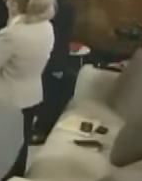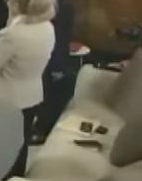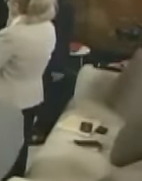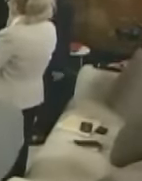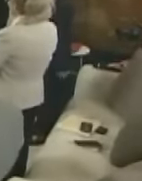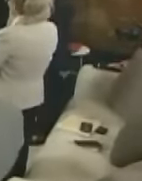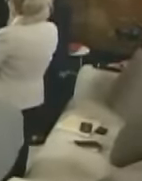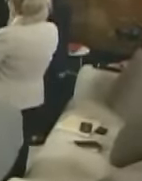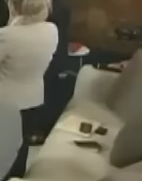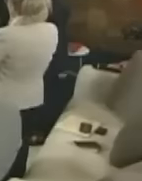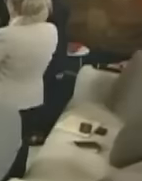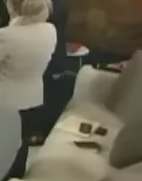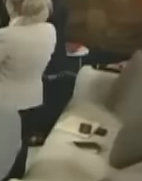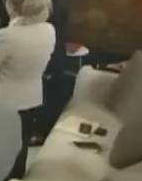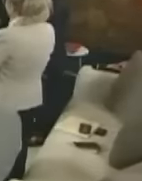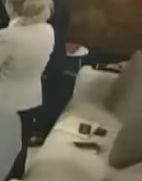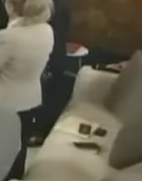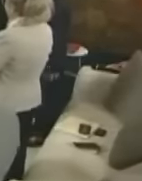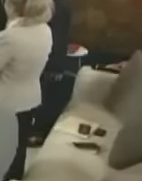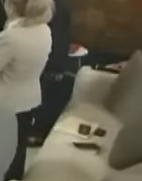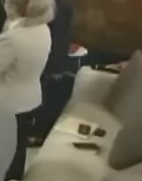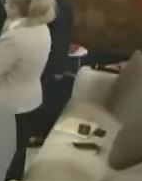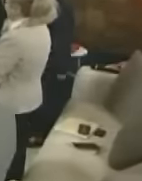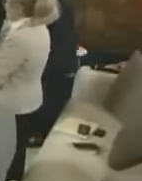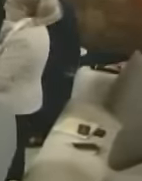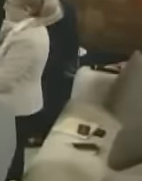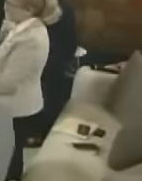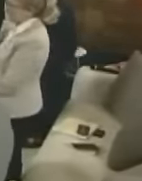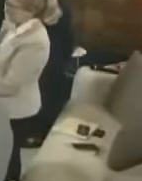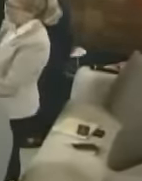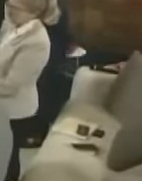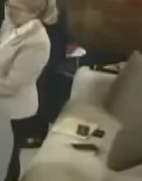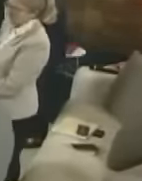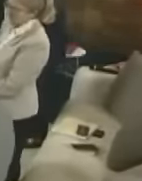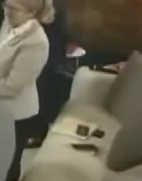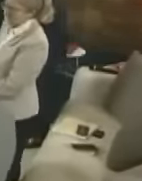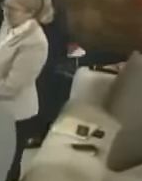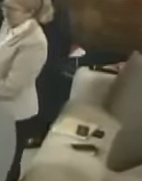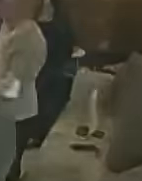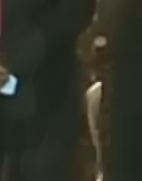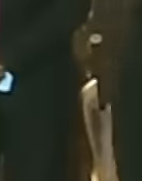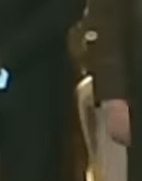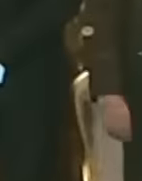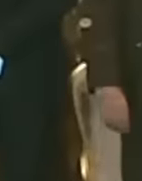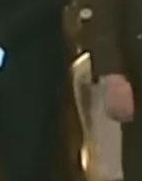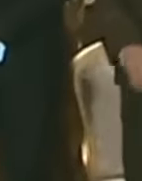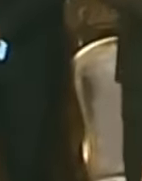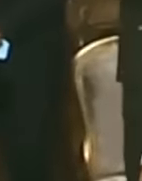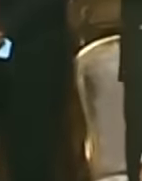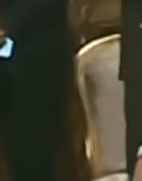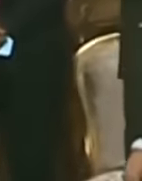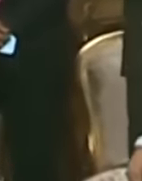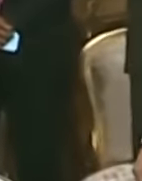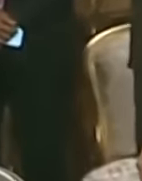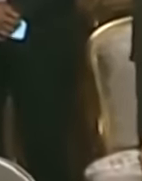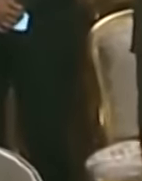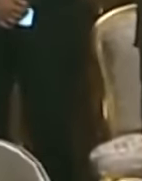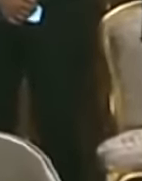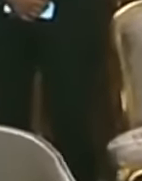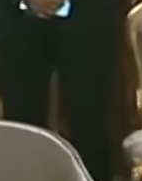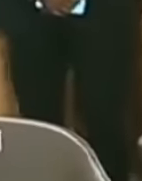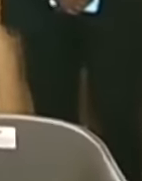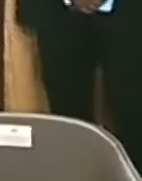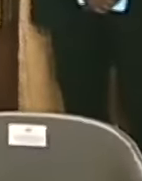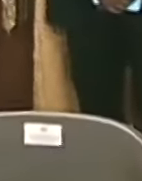de la delegación. También se encuentra presente la vicepresidenta. Ciudadana Génesis Garbet, diputada a la Asamblea Nacional. Llega en este